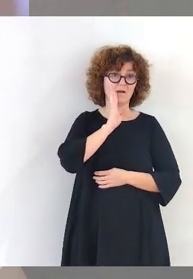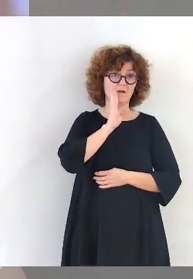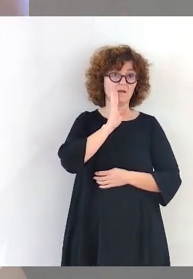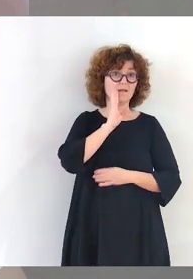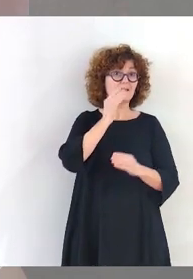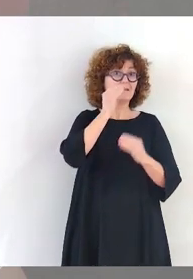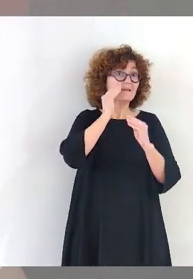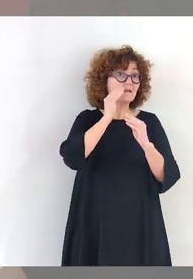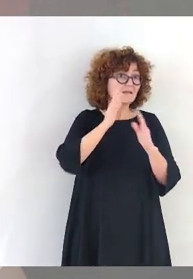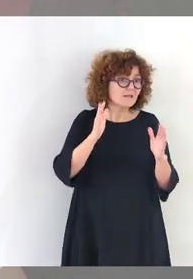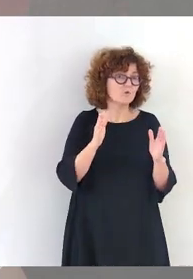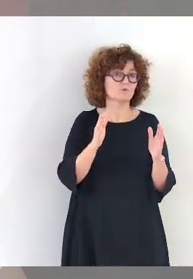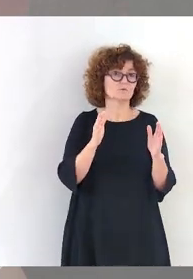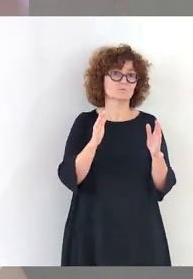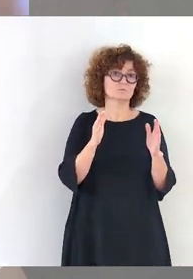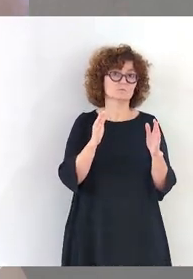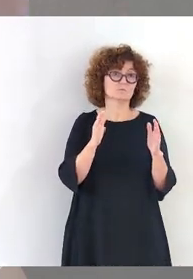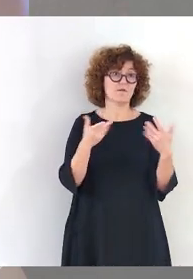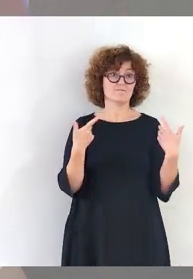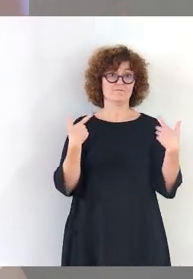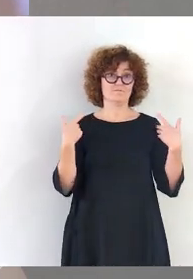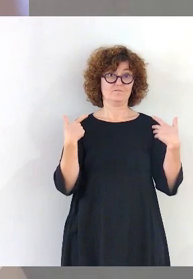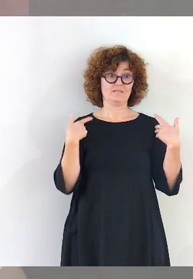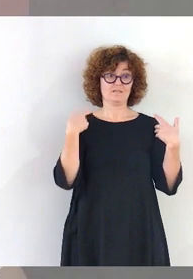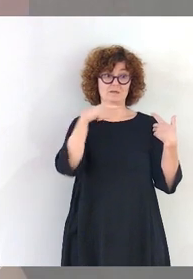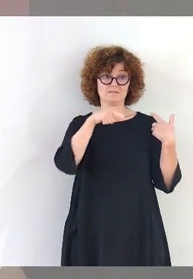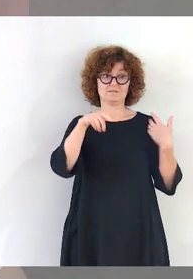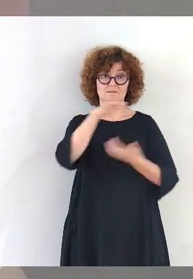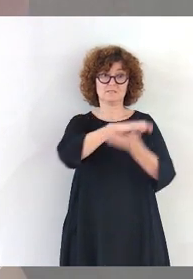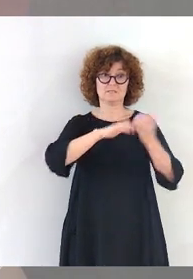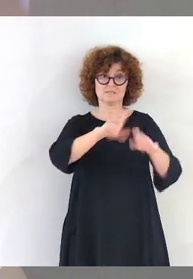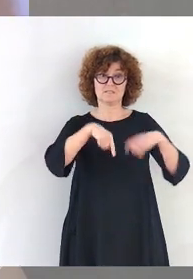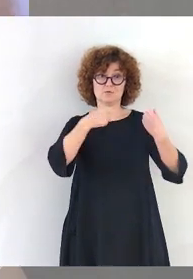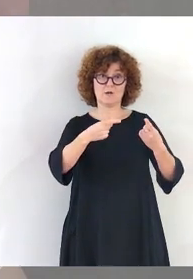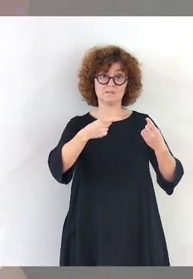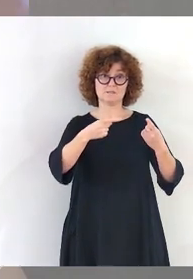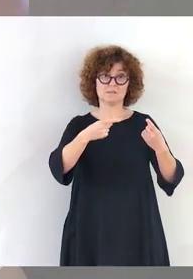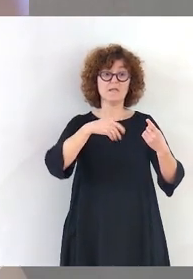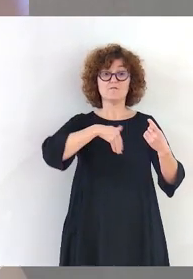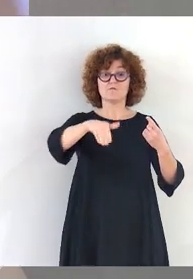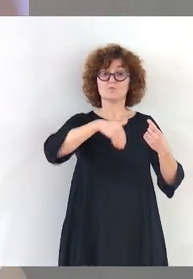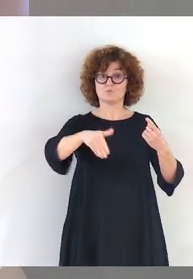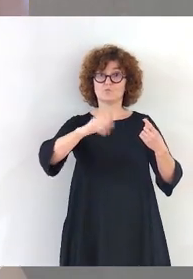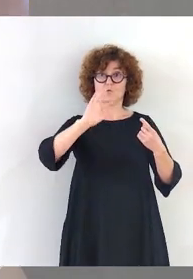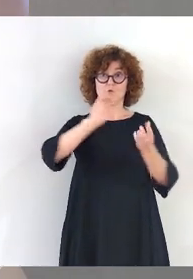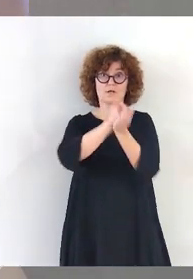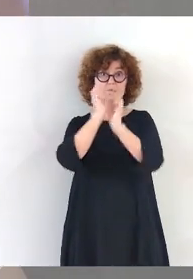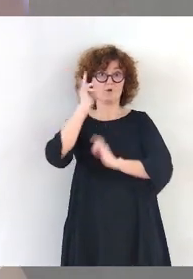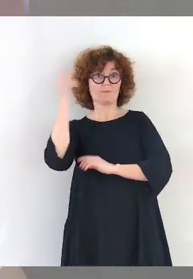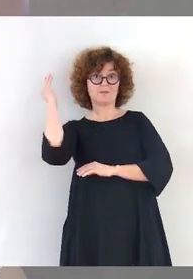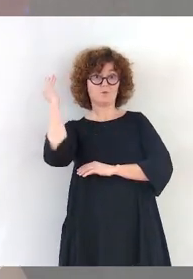fallando a las víctimas de desastres naturales y a las crecientes víctimas del cambio climático